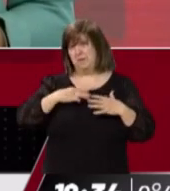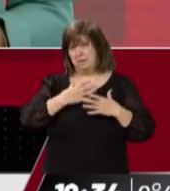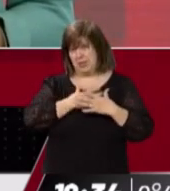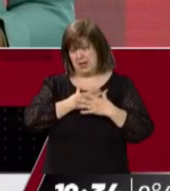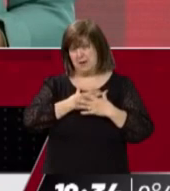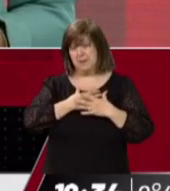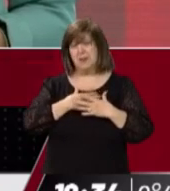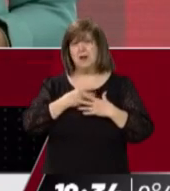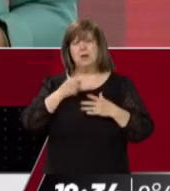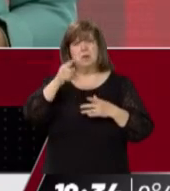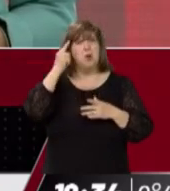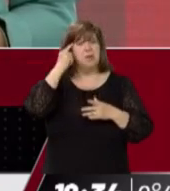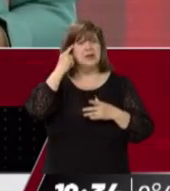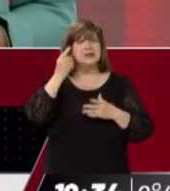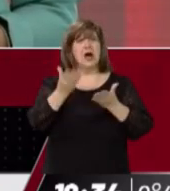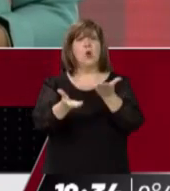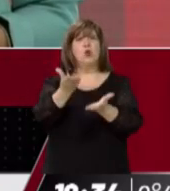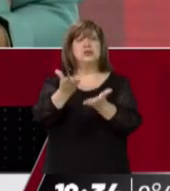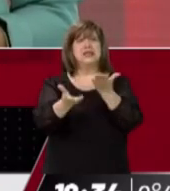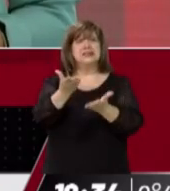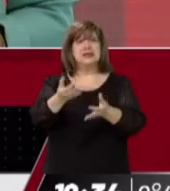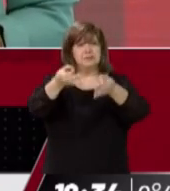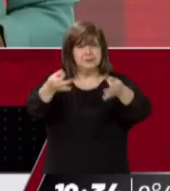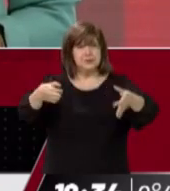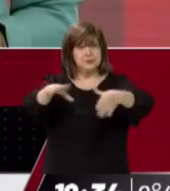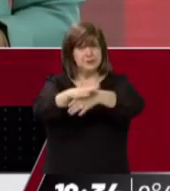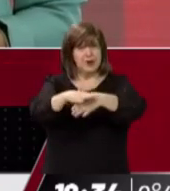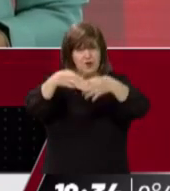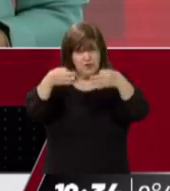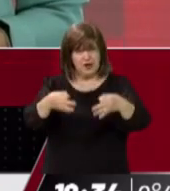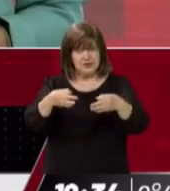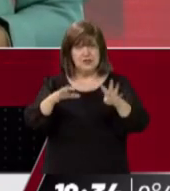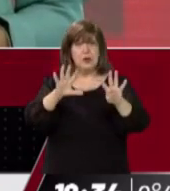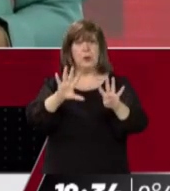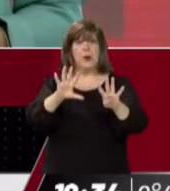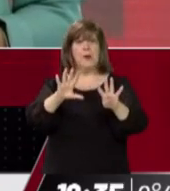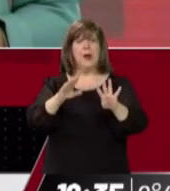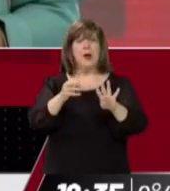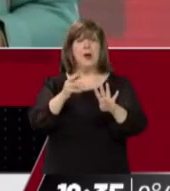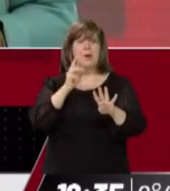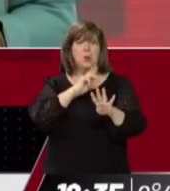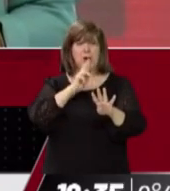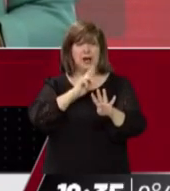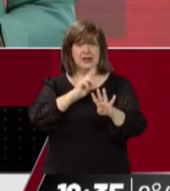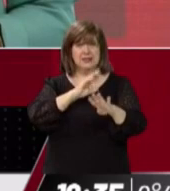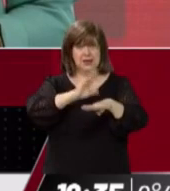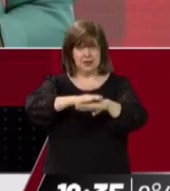tenés esperanza en la Justicia con respecto a este juicio y a la situación de estas nueve mujeres